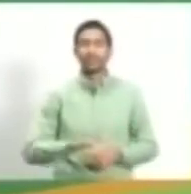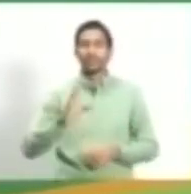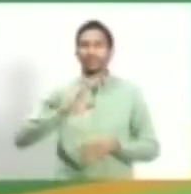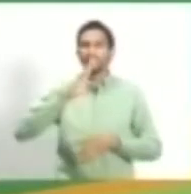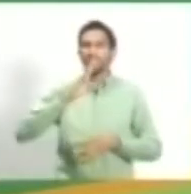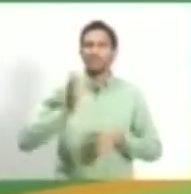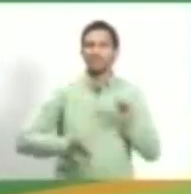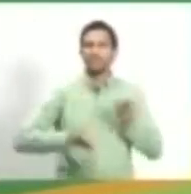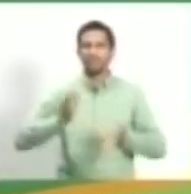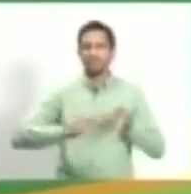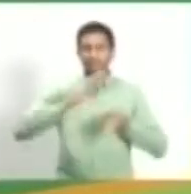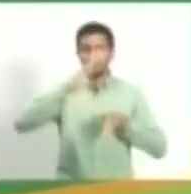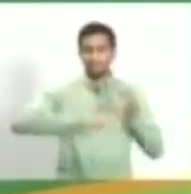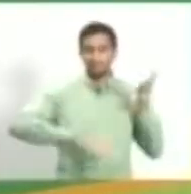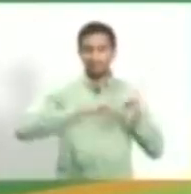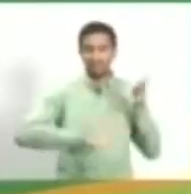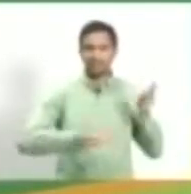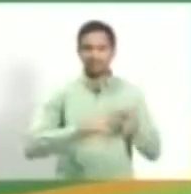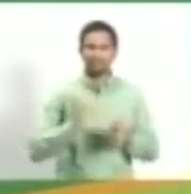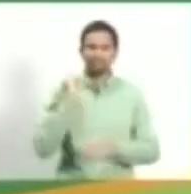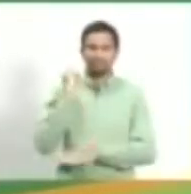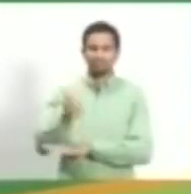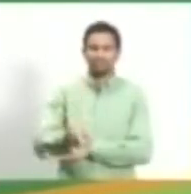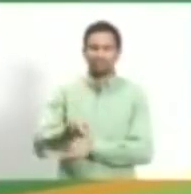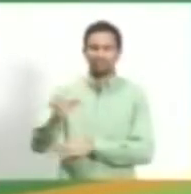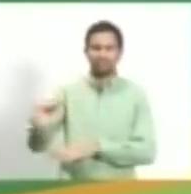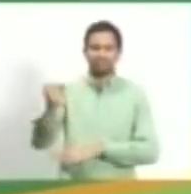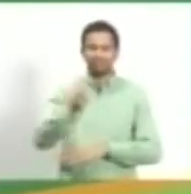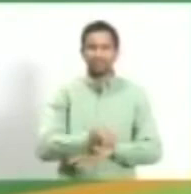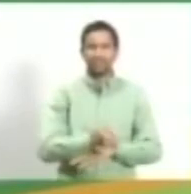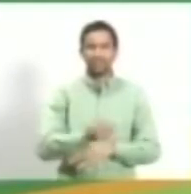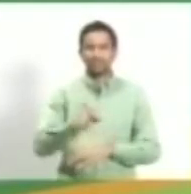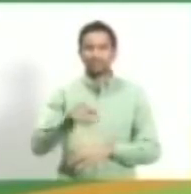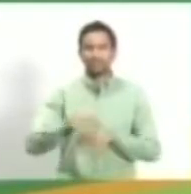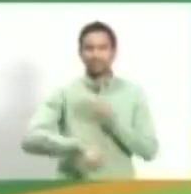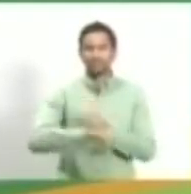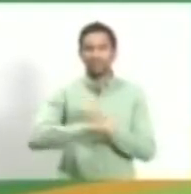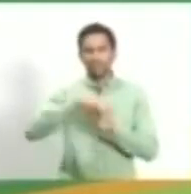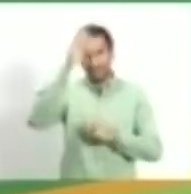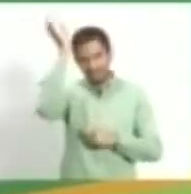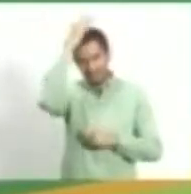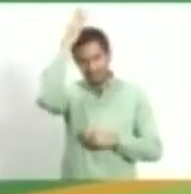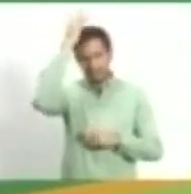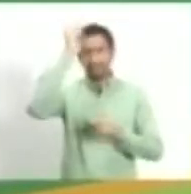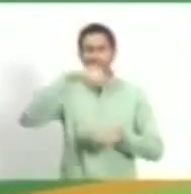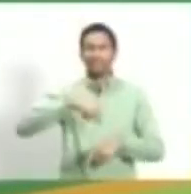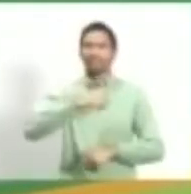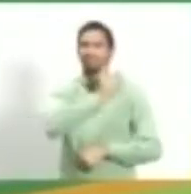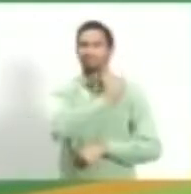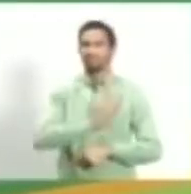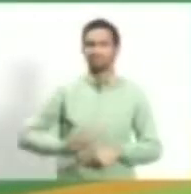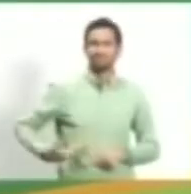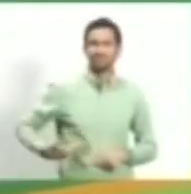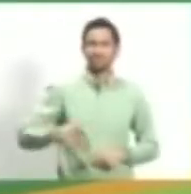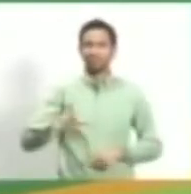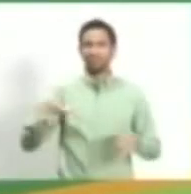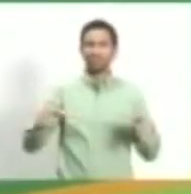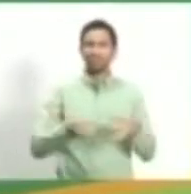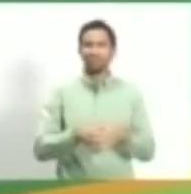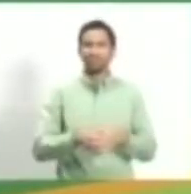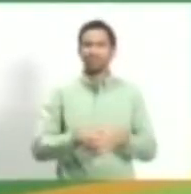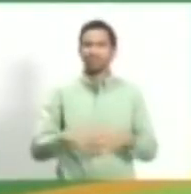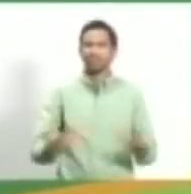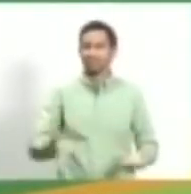Barcelona sentó en el banquillo al jugador blaugrana Neymar y al presidente del equipo, Josep Bartomeu, todo por